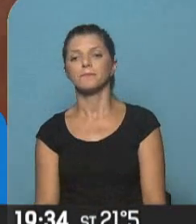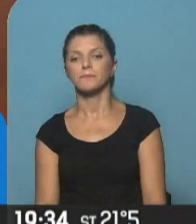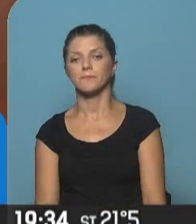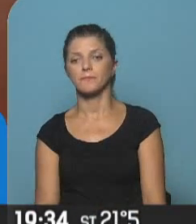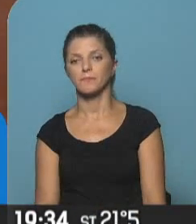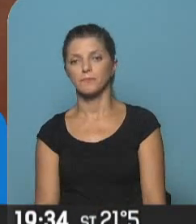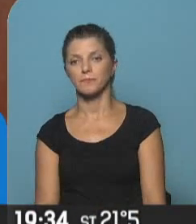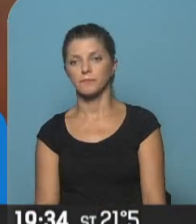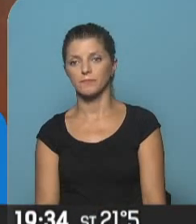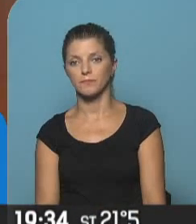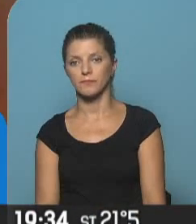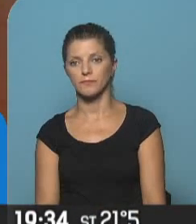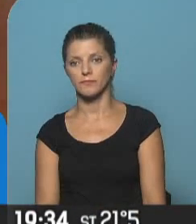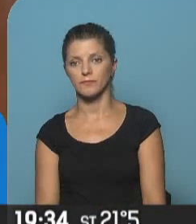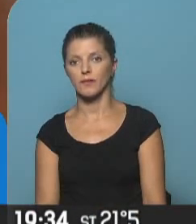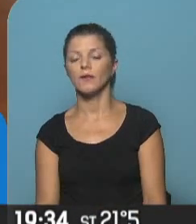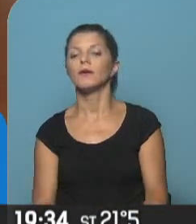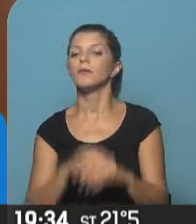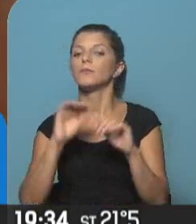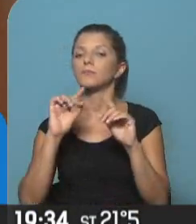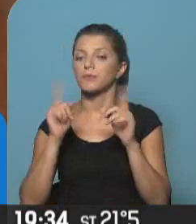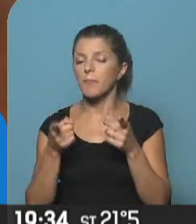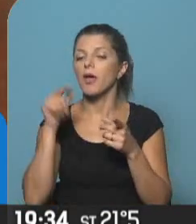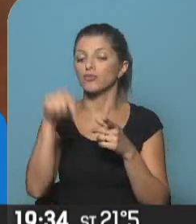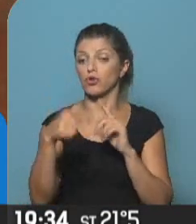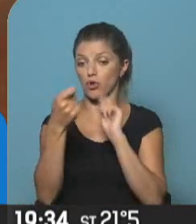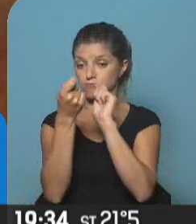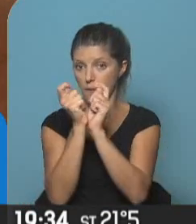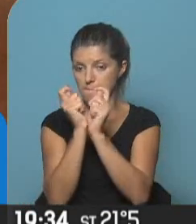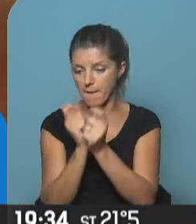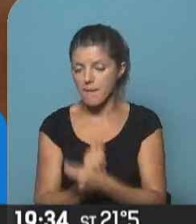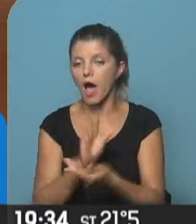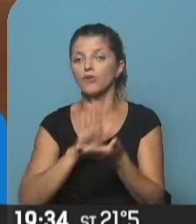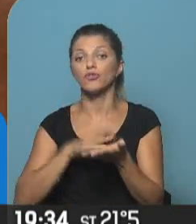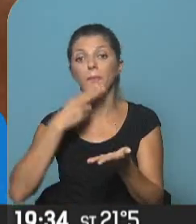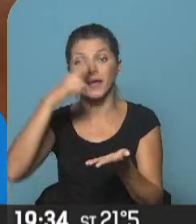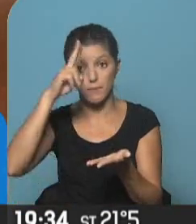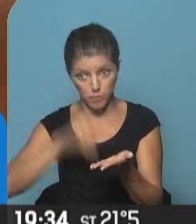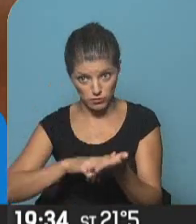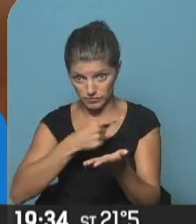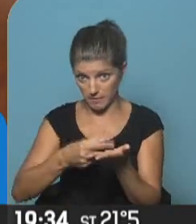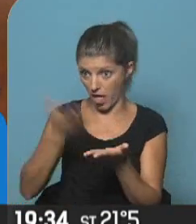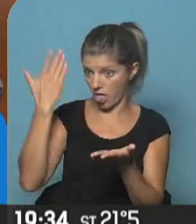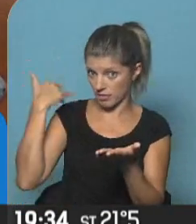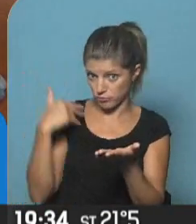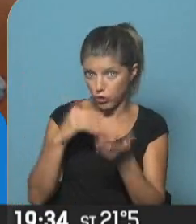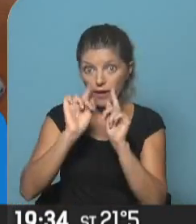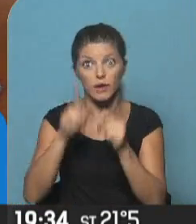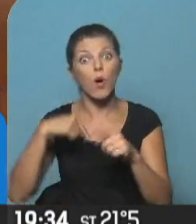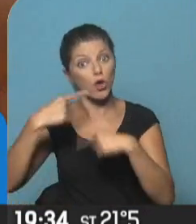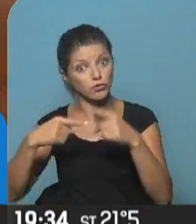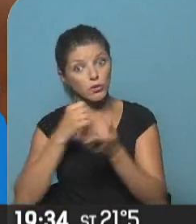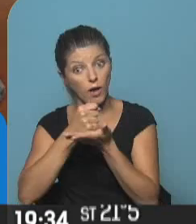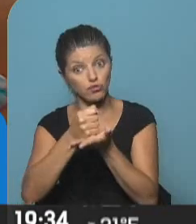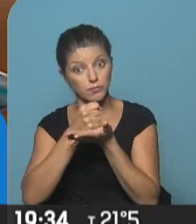estas estos cortes y todas estas reformas en materia tarifaria que dispuso el gobierno en las últimas semanas, todavía va a quedar un remanente